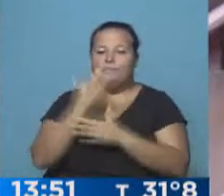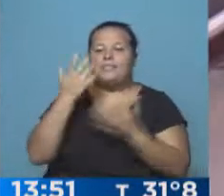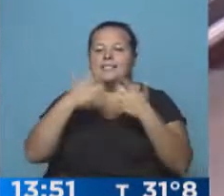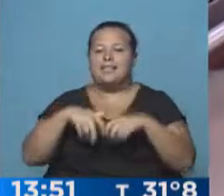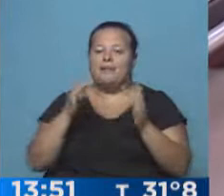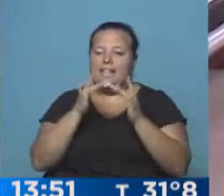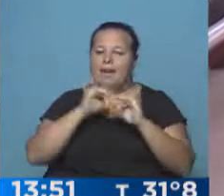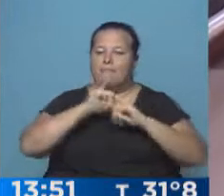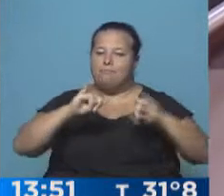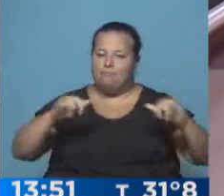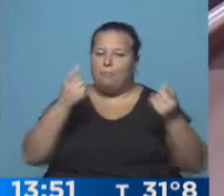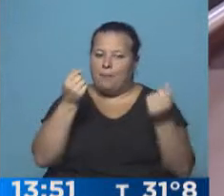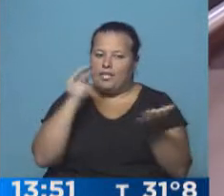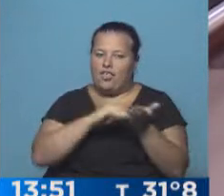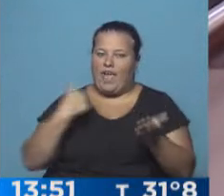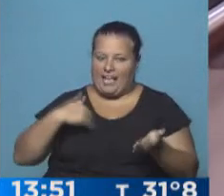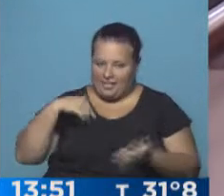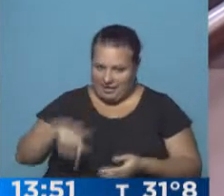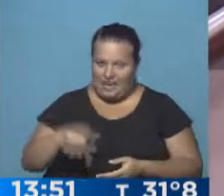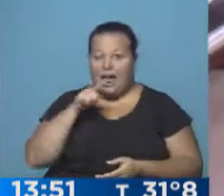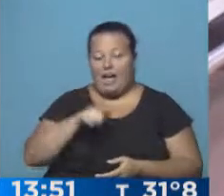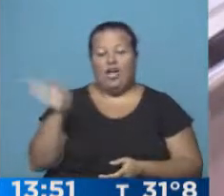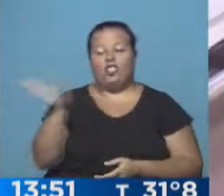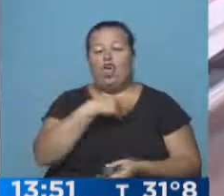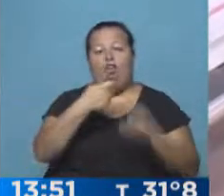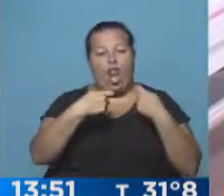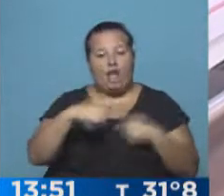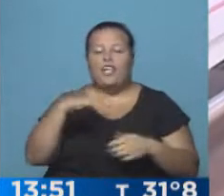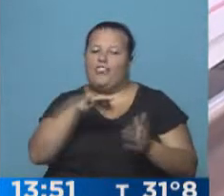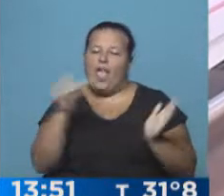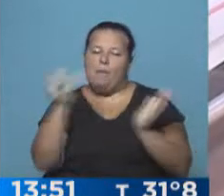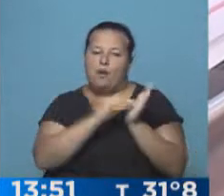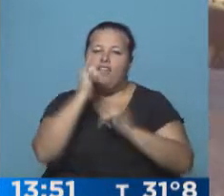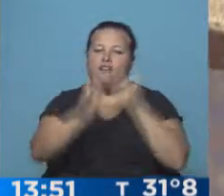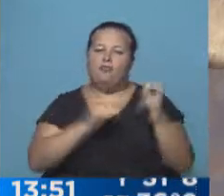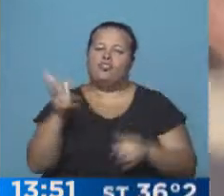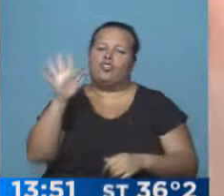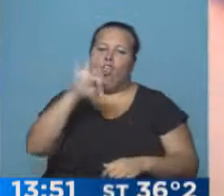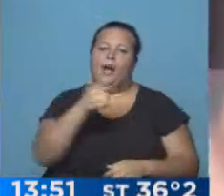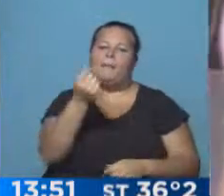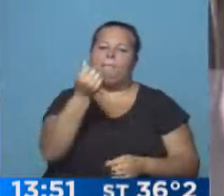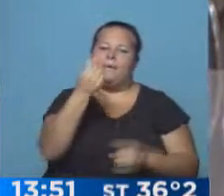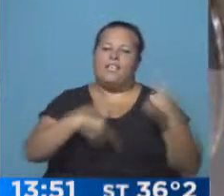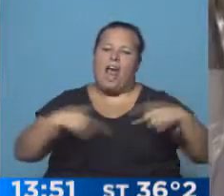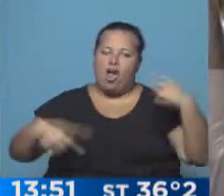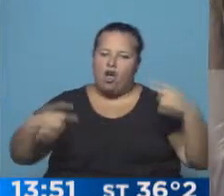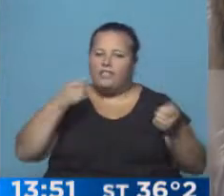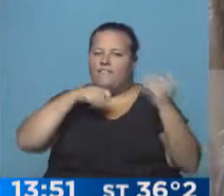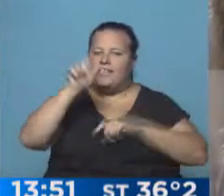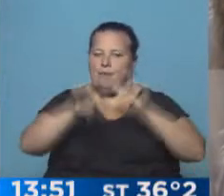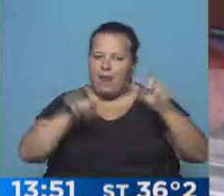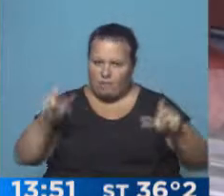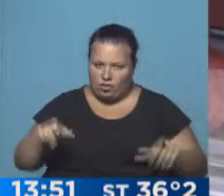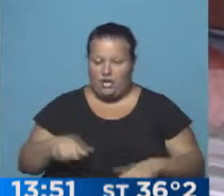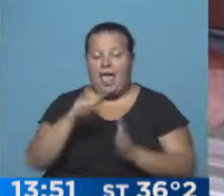electrónico de publicidad de precios argentinos allí todos los comercios deberán informar diariamente los valores de los productos de venta al público